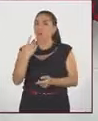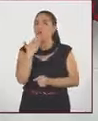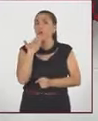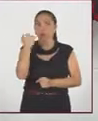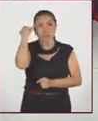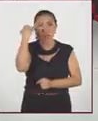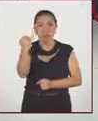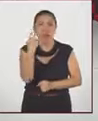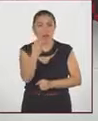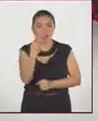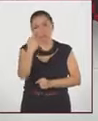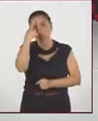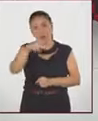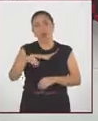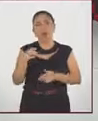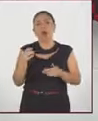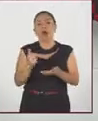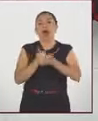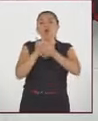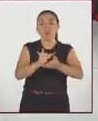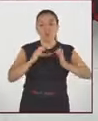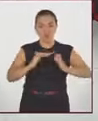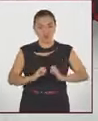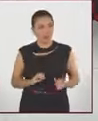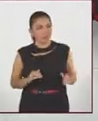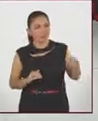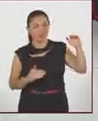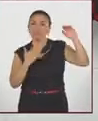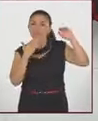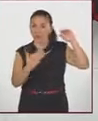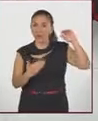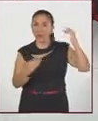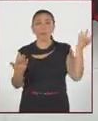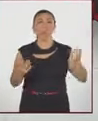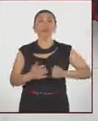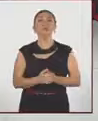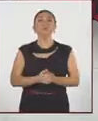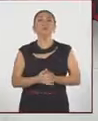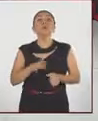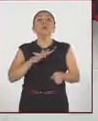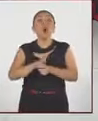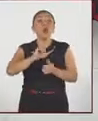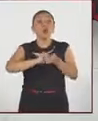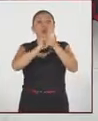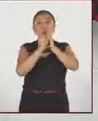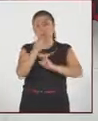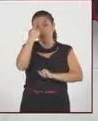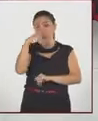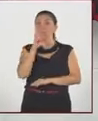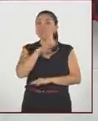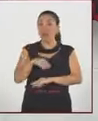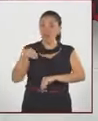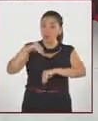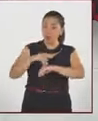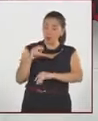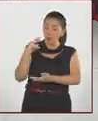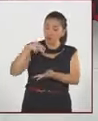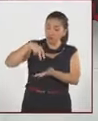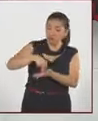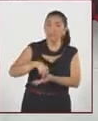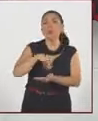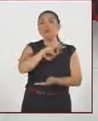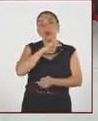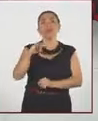idea ortopédicamente hablando. Sí, sí. Bueno, las consecuencias de las malas posturas, dolor de espalda